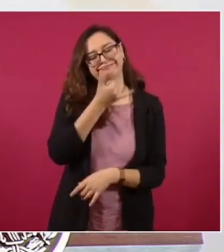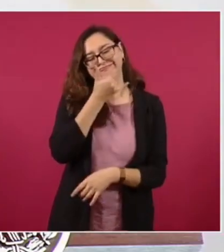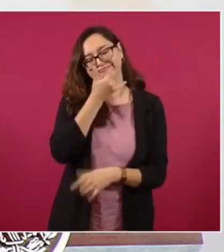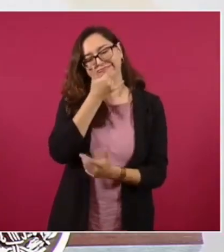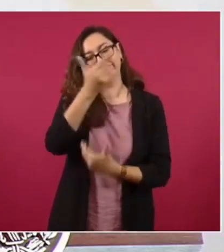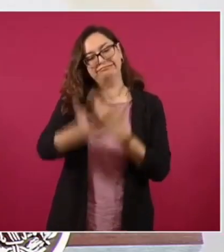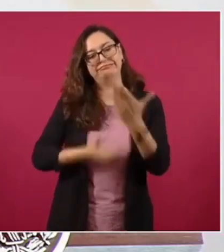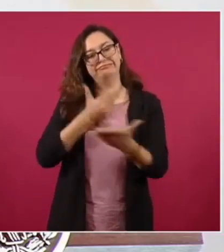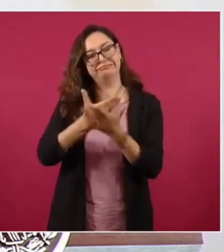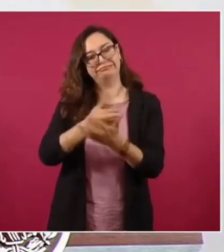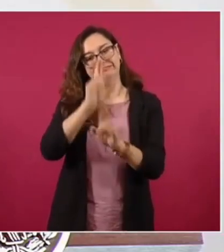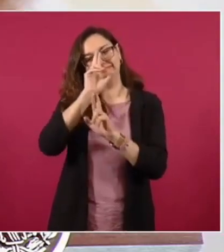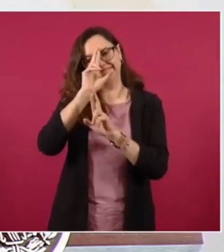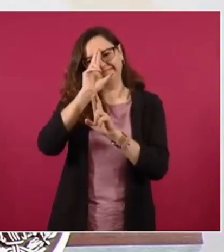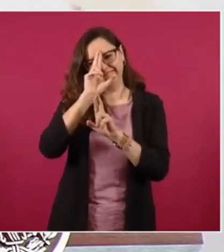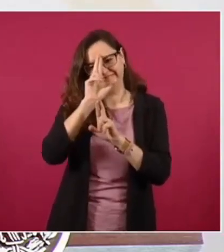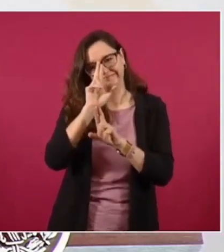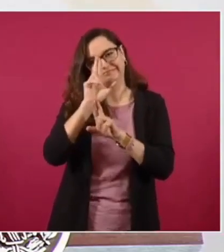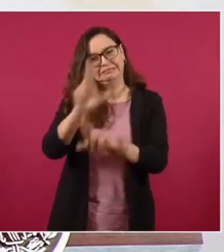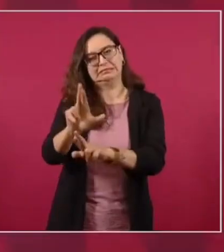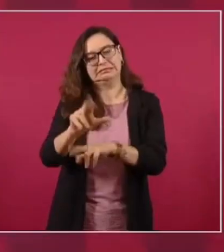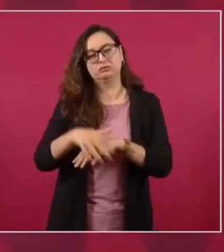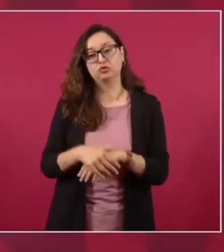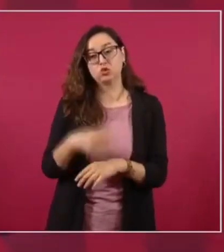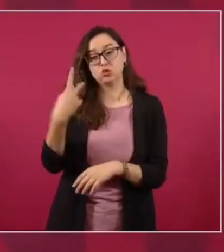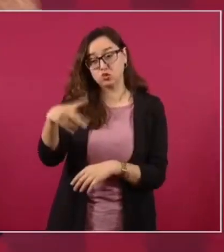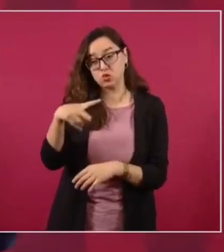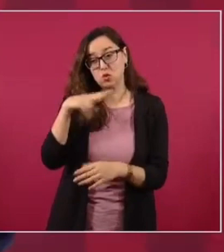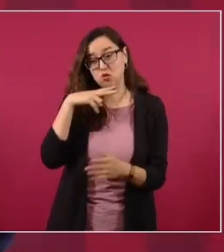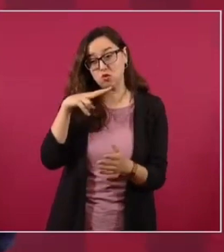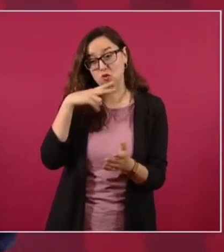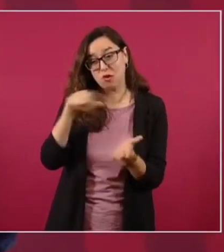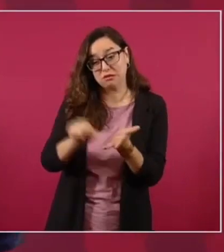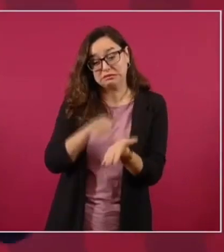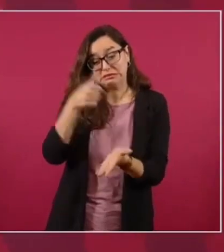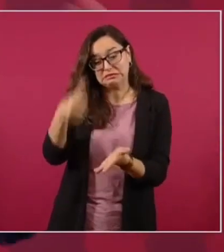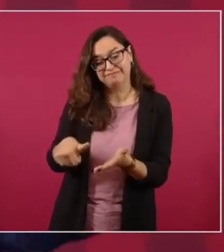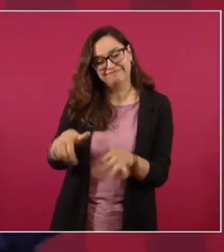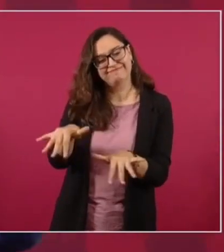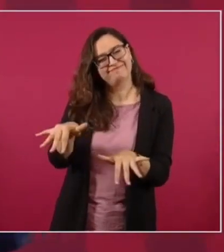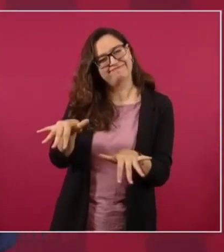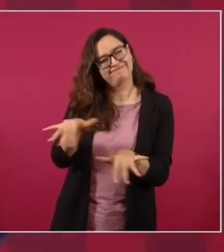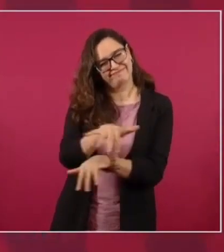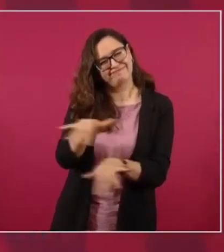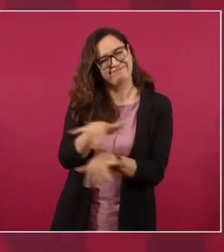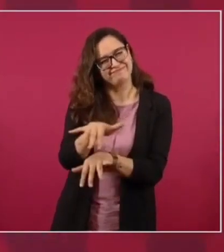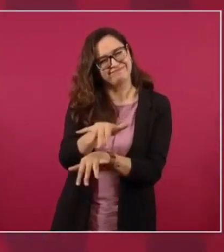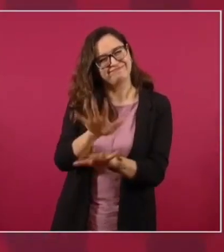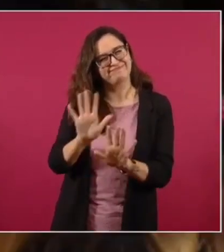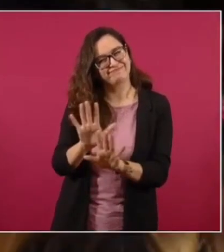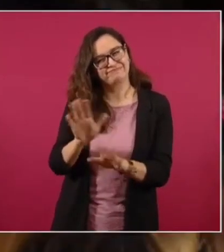del aguacate que producen no es la misma.